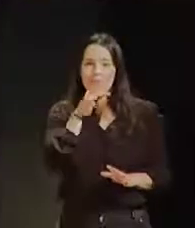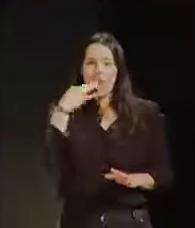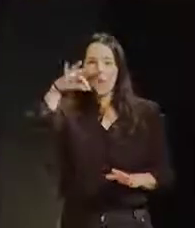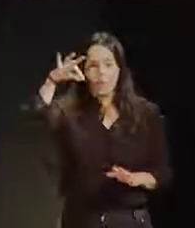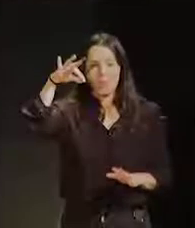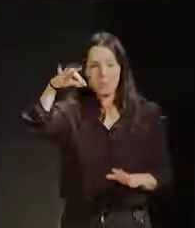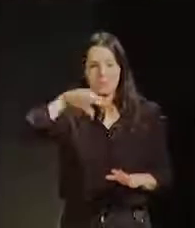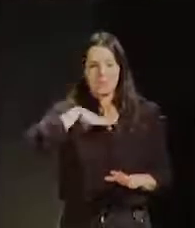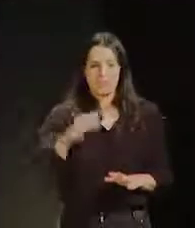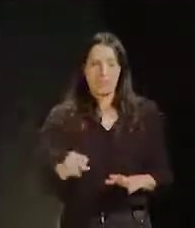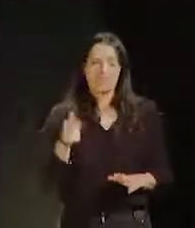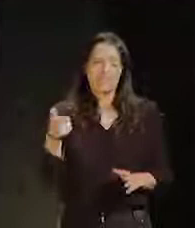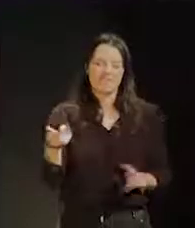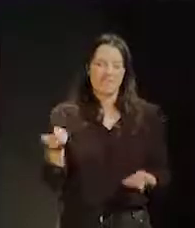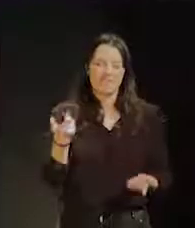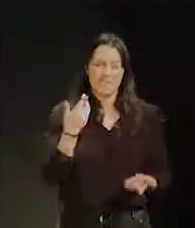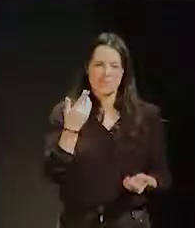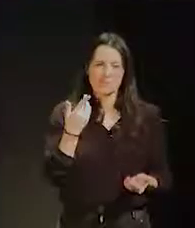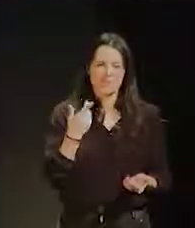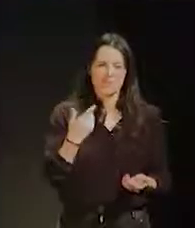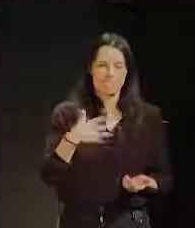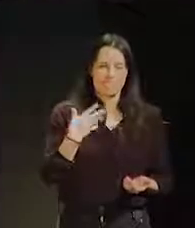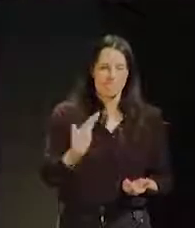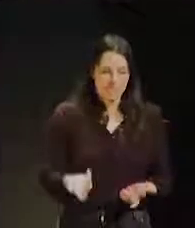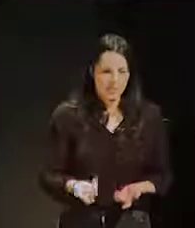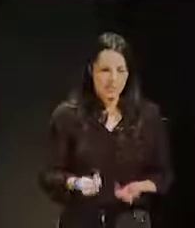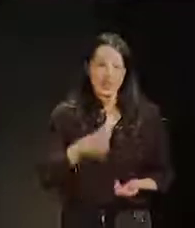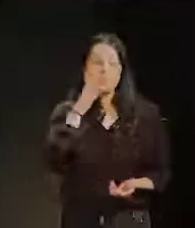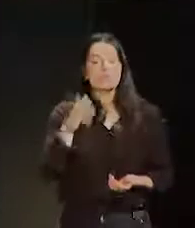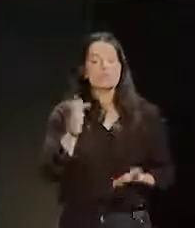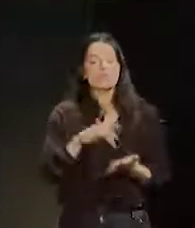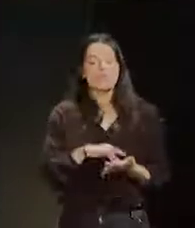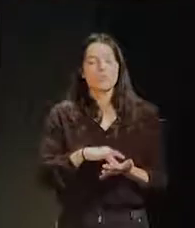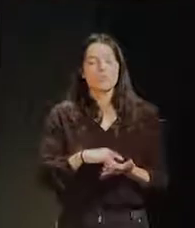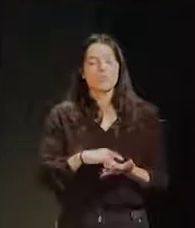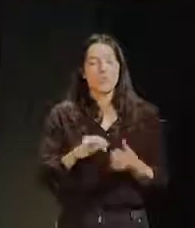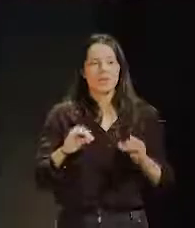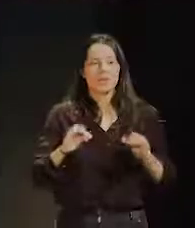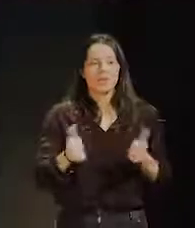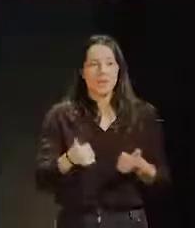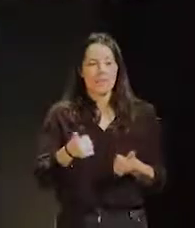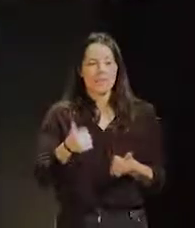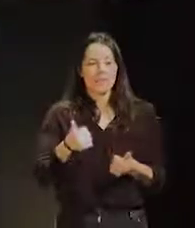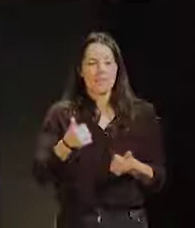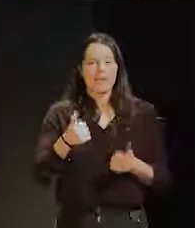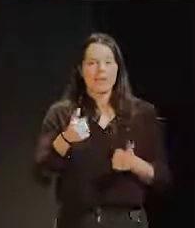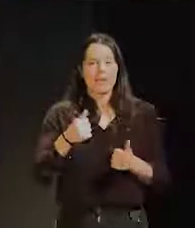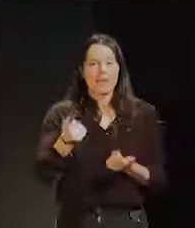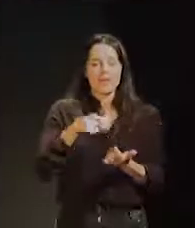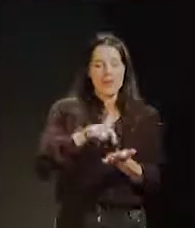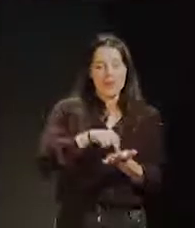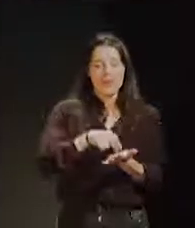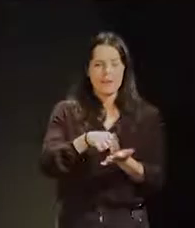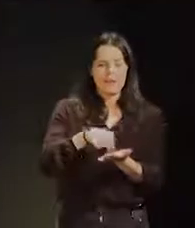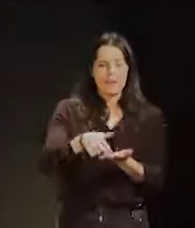posibilidad. Y esto es muy fuerte. Y por eso cuando he empezado era como que andaba caminando